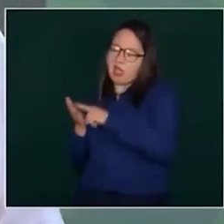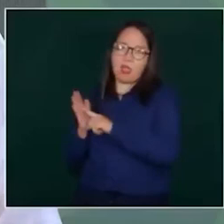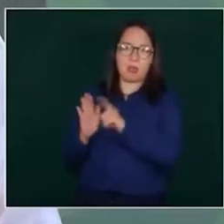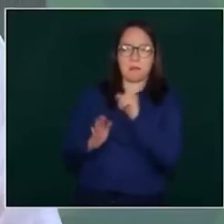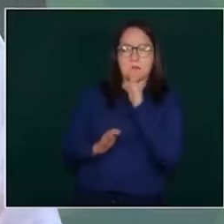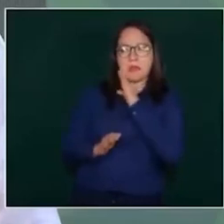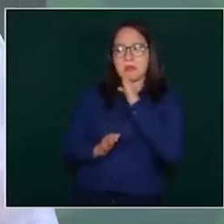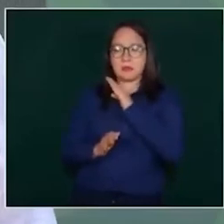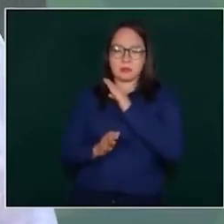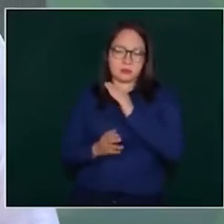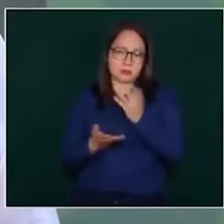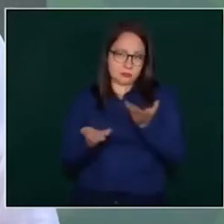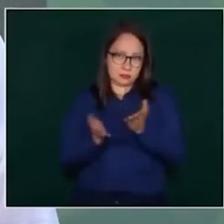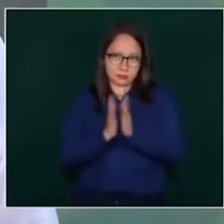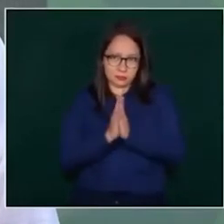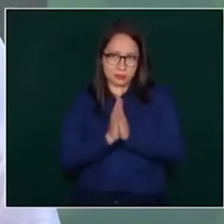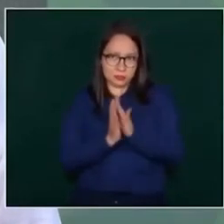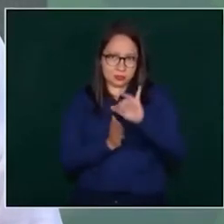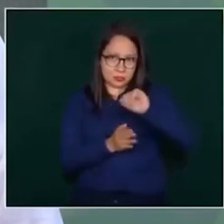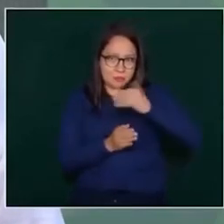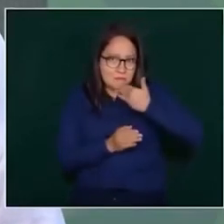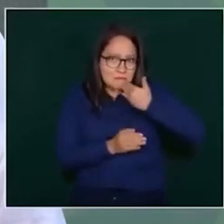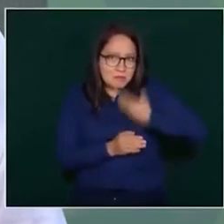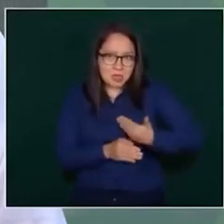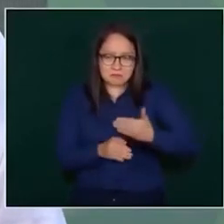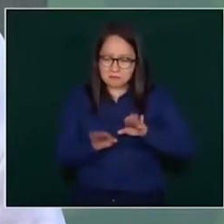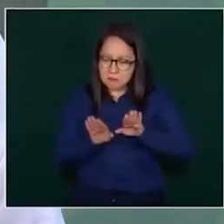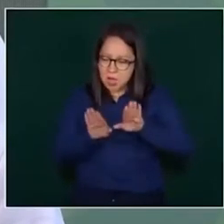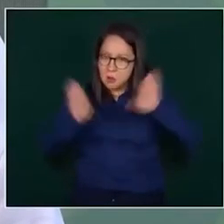es un gran aeropuerto.